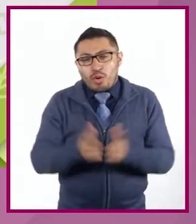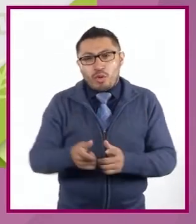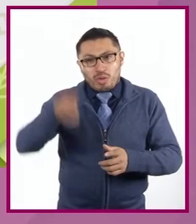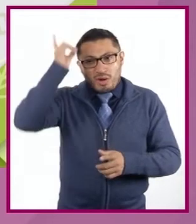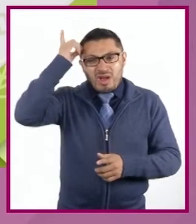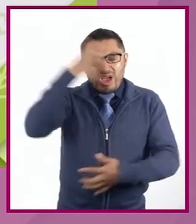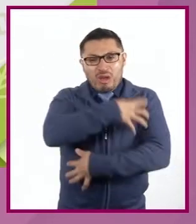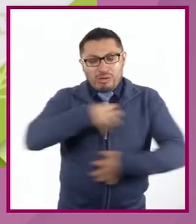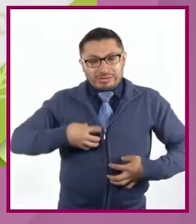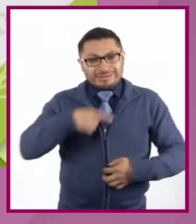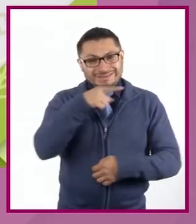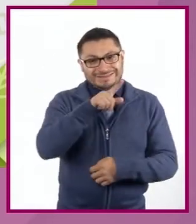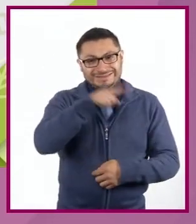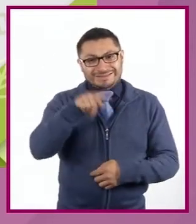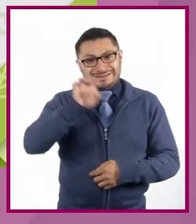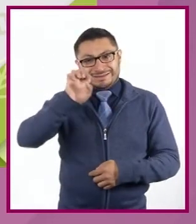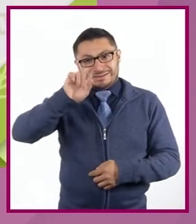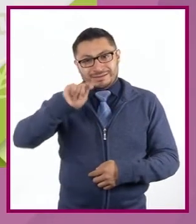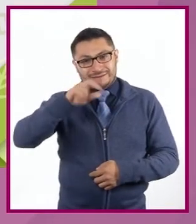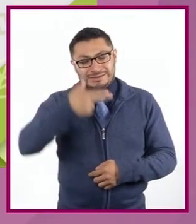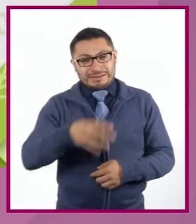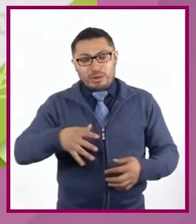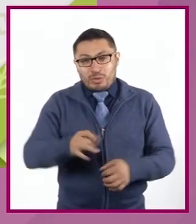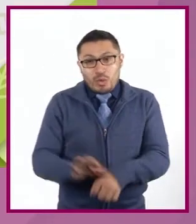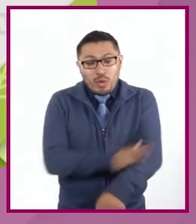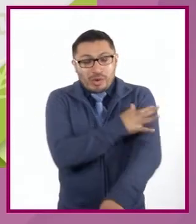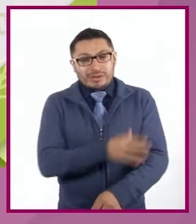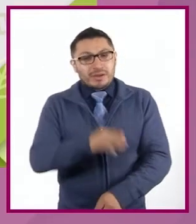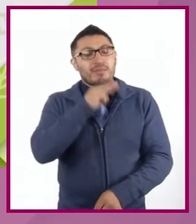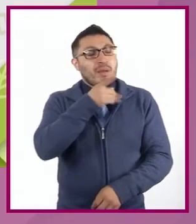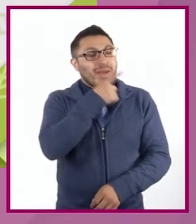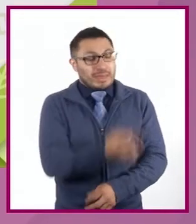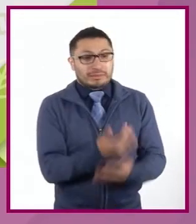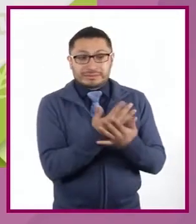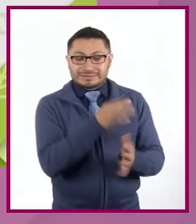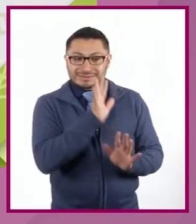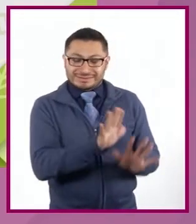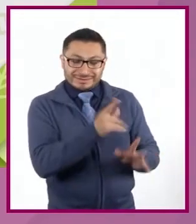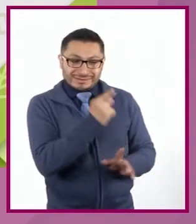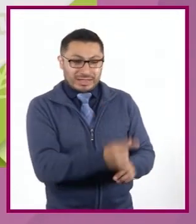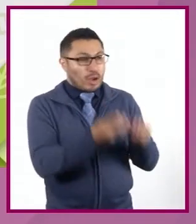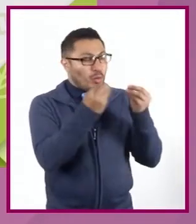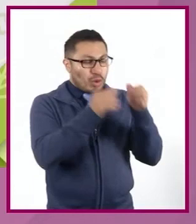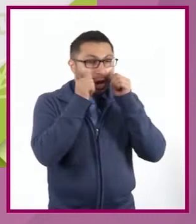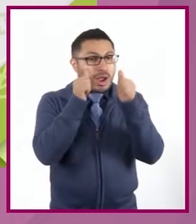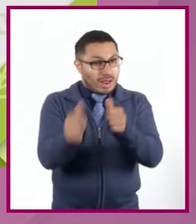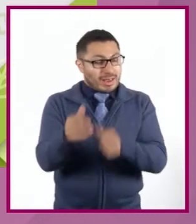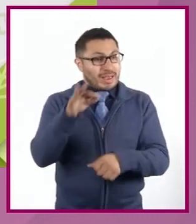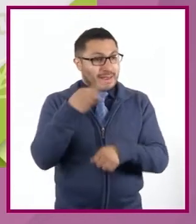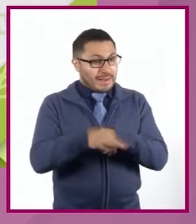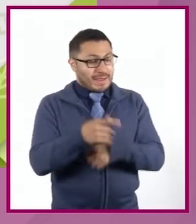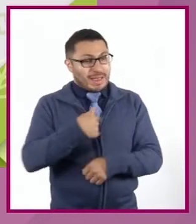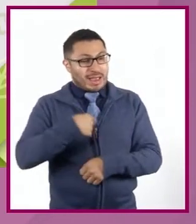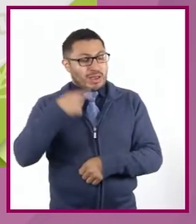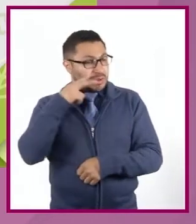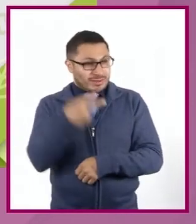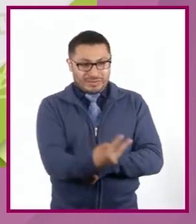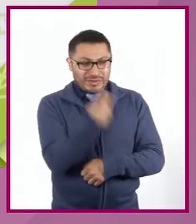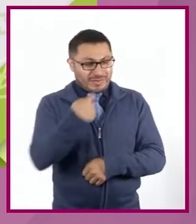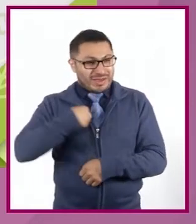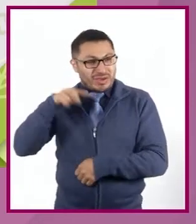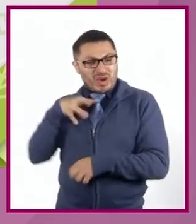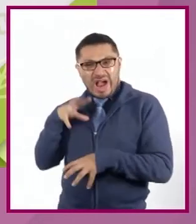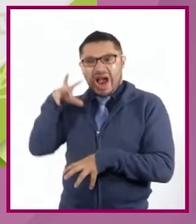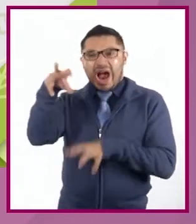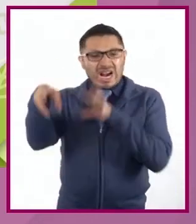emocionó bastante. Su mamá le pidió que esperara en silencio y que estuviera muy atento mientras ella conseguía la comida.